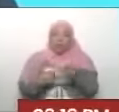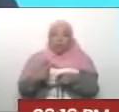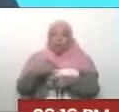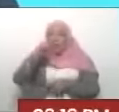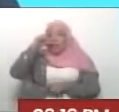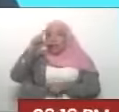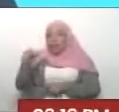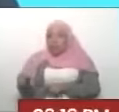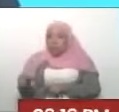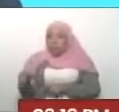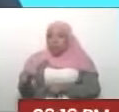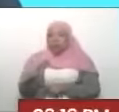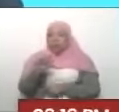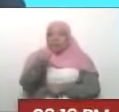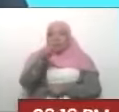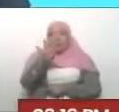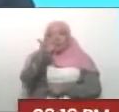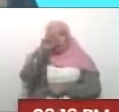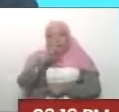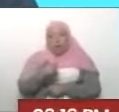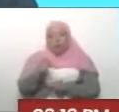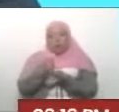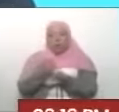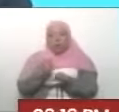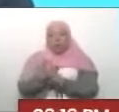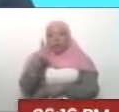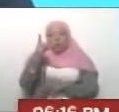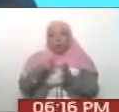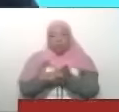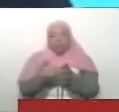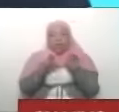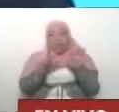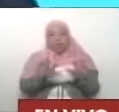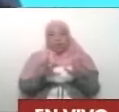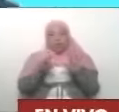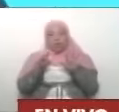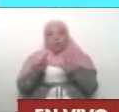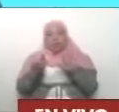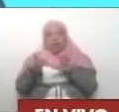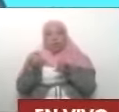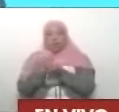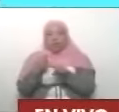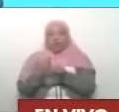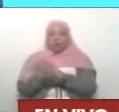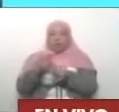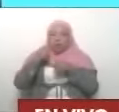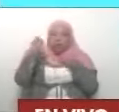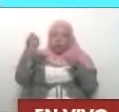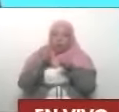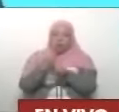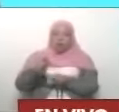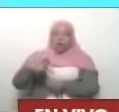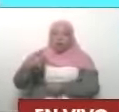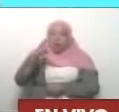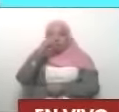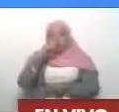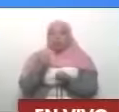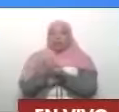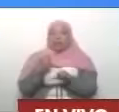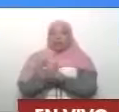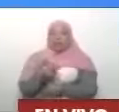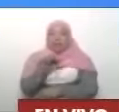Zamora, que son 14 años desde 1846 al 60, que es la insurgencia campesina, después de 16 años la de muerte.